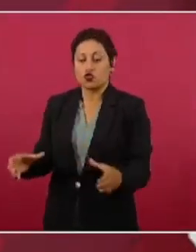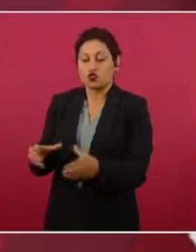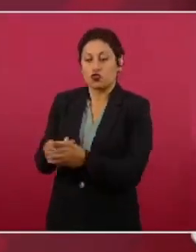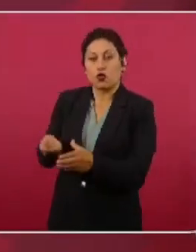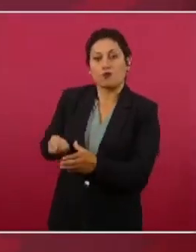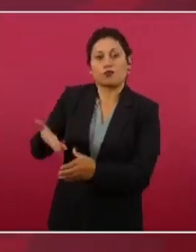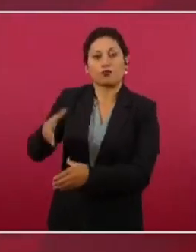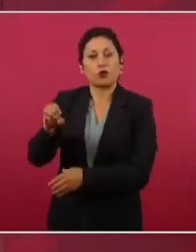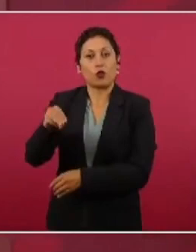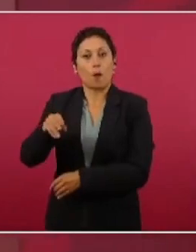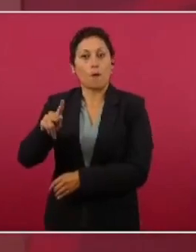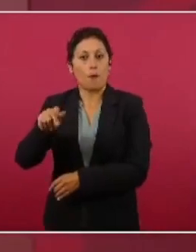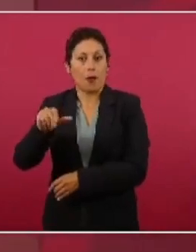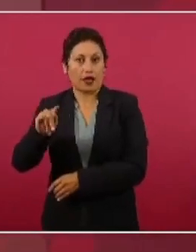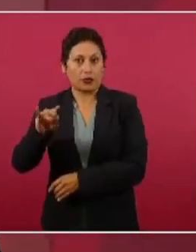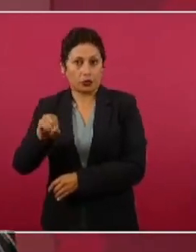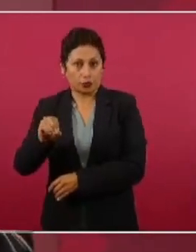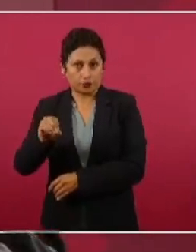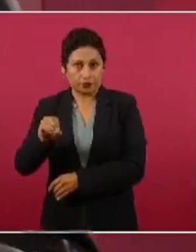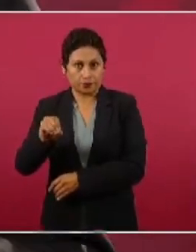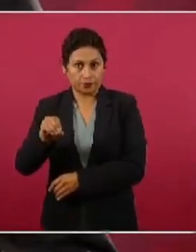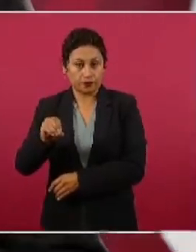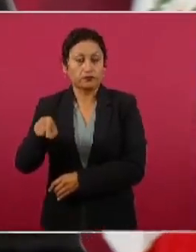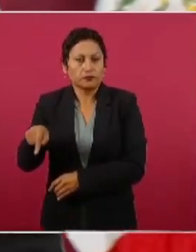y le entregó los bienes de la nación